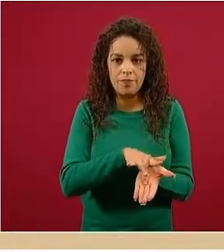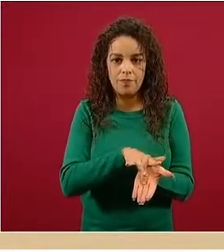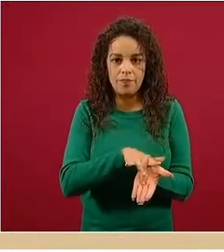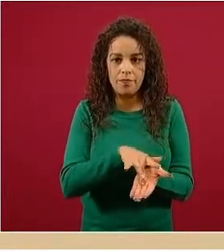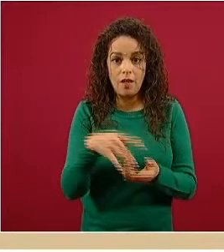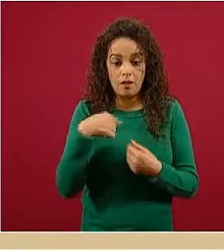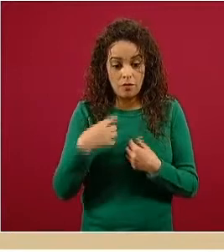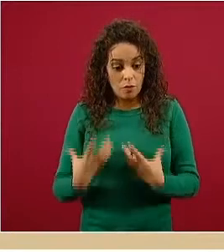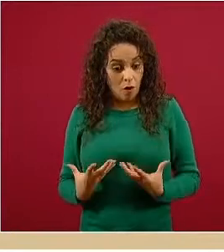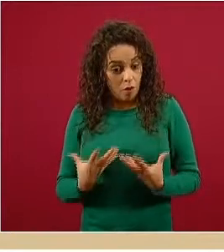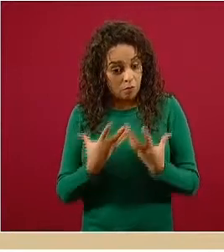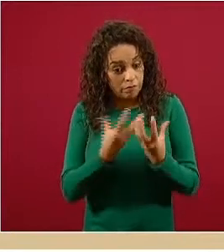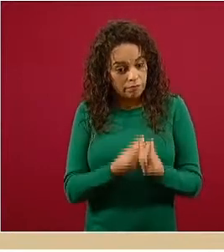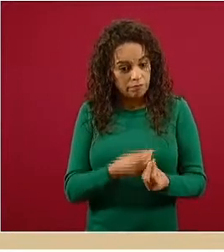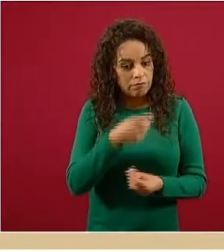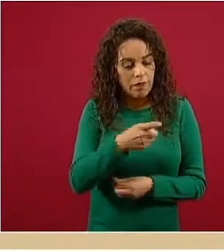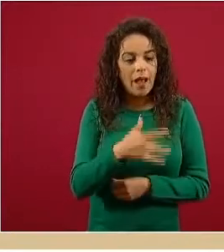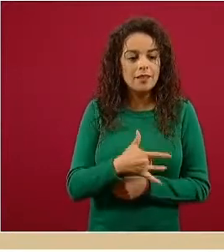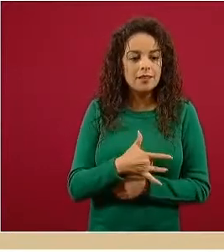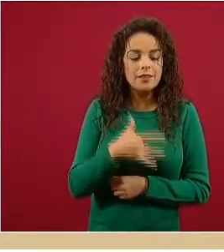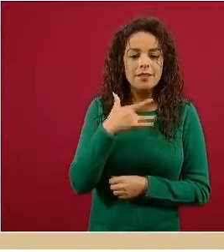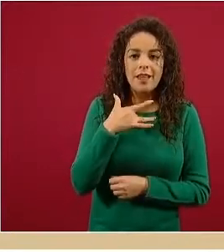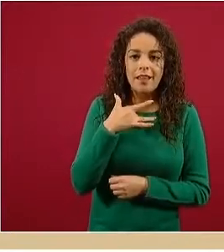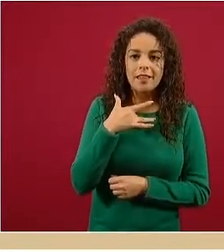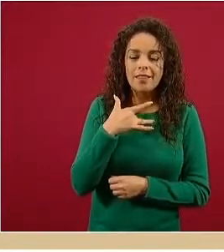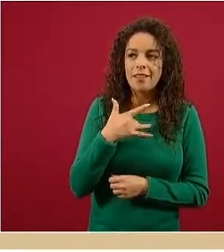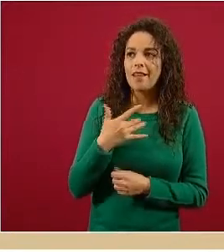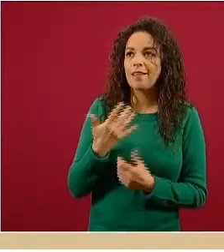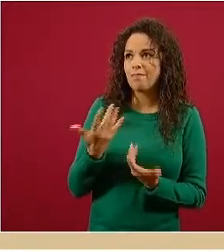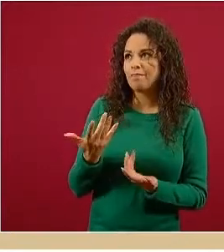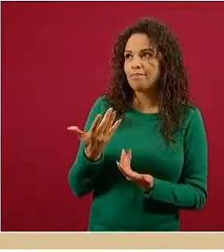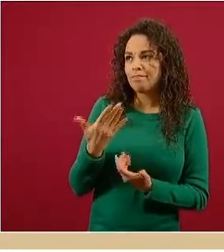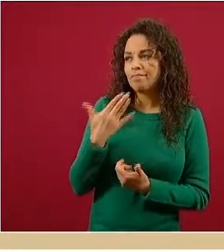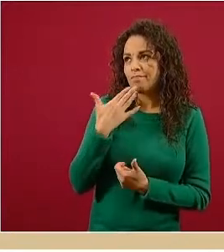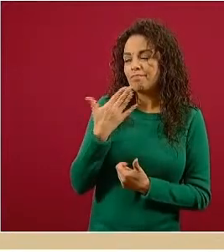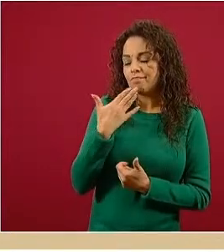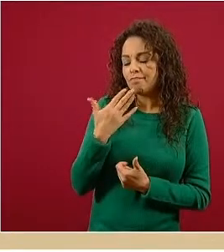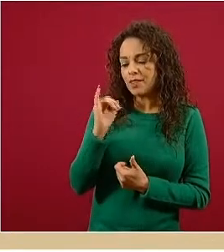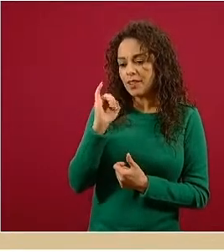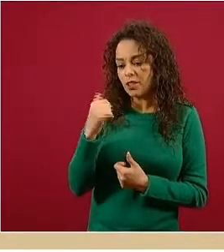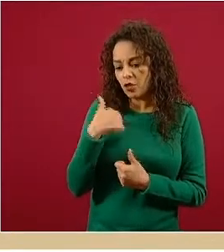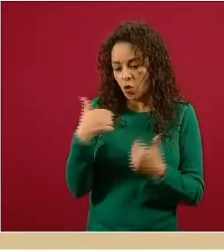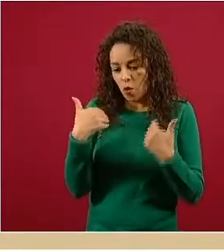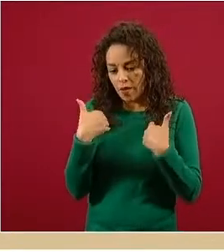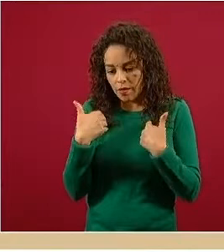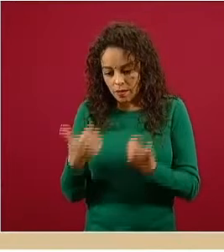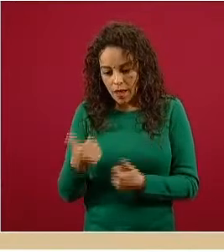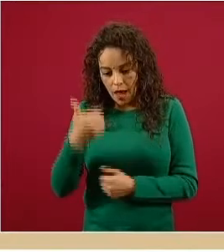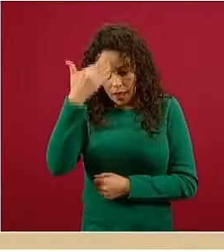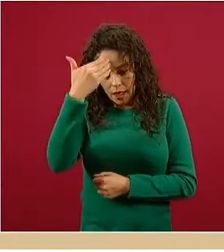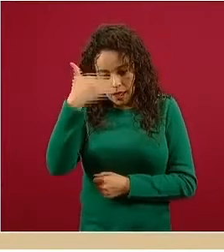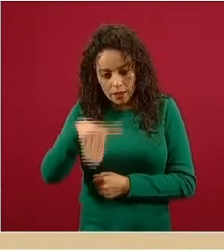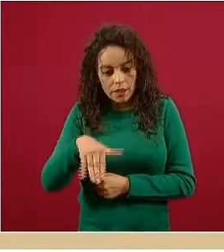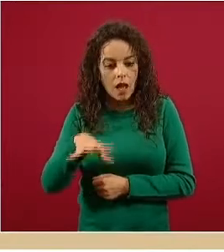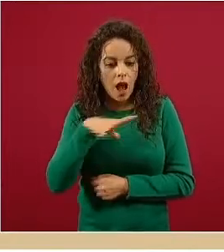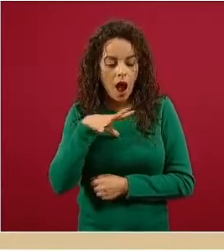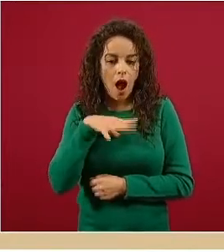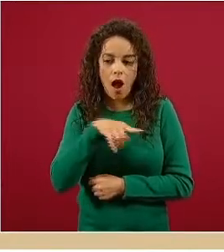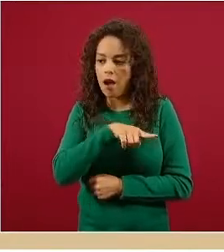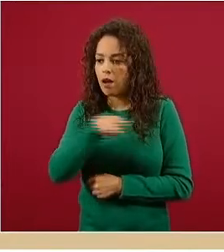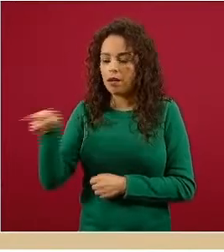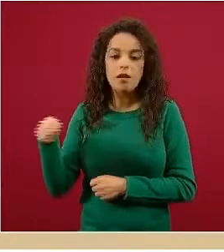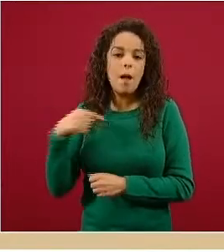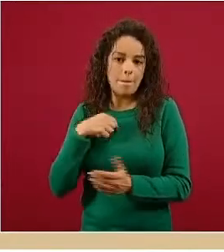dolientes. Y no son recomendaciones para personal de salud mental. Puede que la persona, no tienen que ser